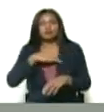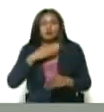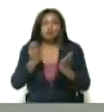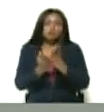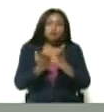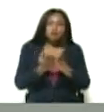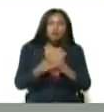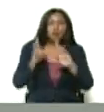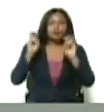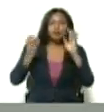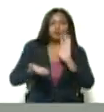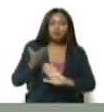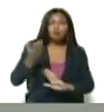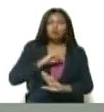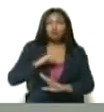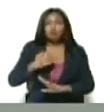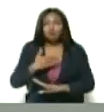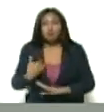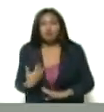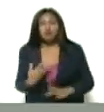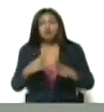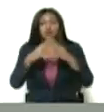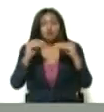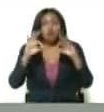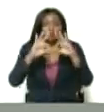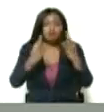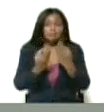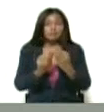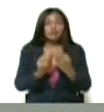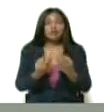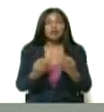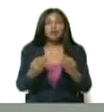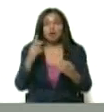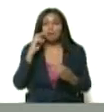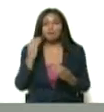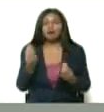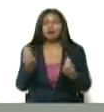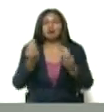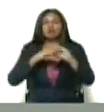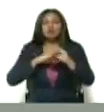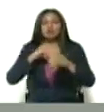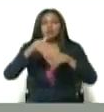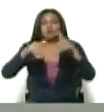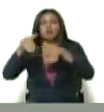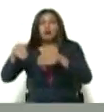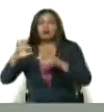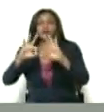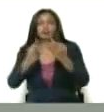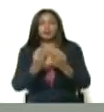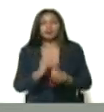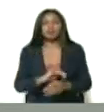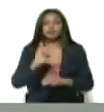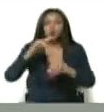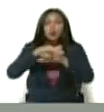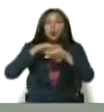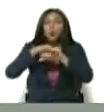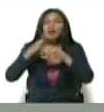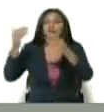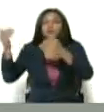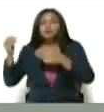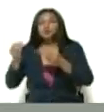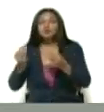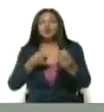Son temas muy importantes que yo quiero que toda la familia, que se hagan encuestas por familia. Jorge, coordina